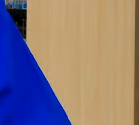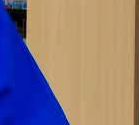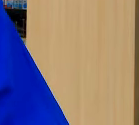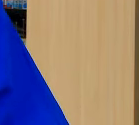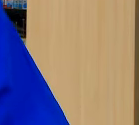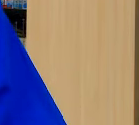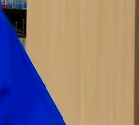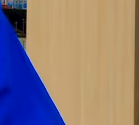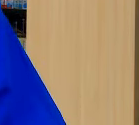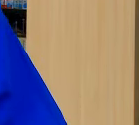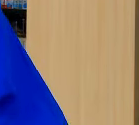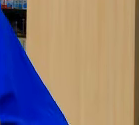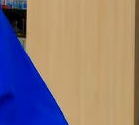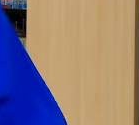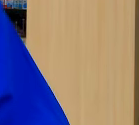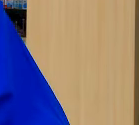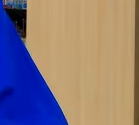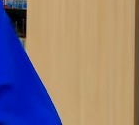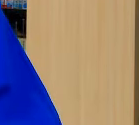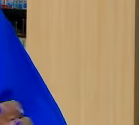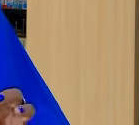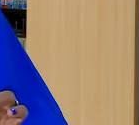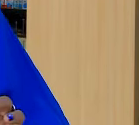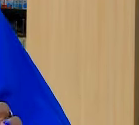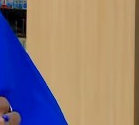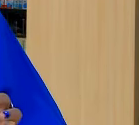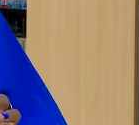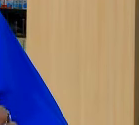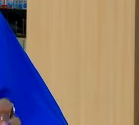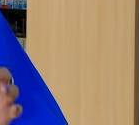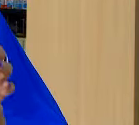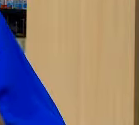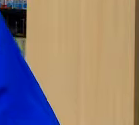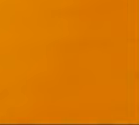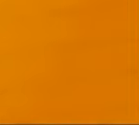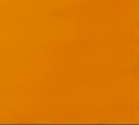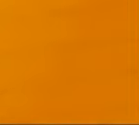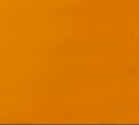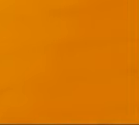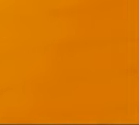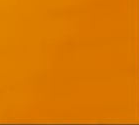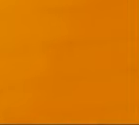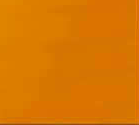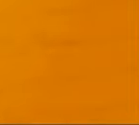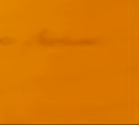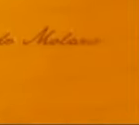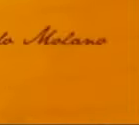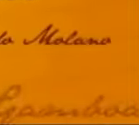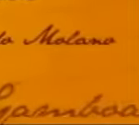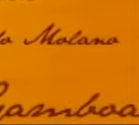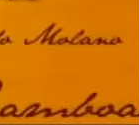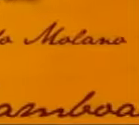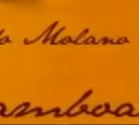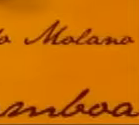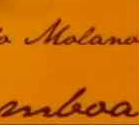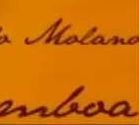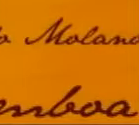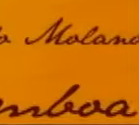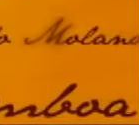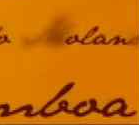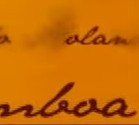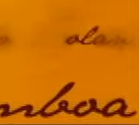con Jairo Ojeda para niños y en la tarde tenemos y cerramos el festival con broche de oro con Carolina Andújar sobre toda su literatura sobre vampiros para los